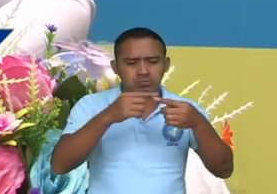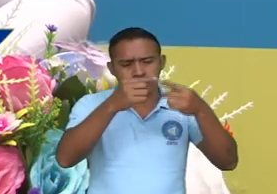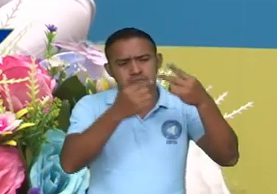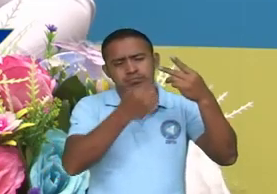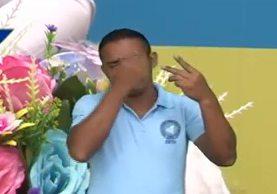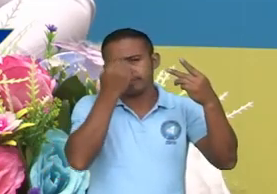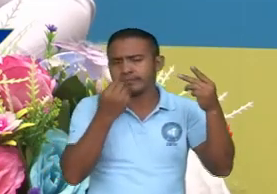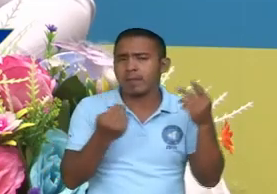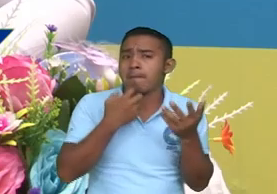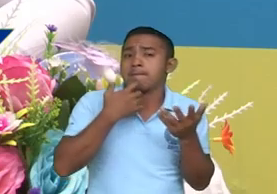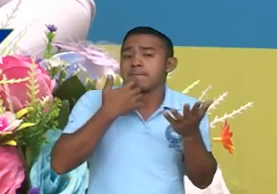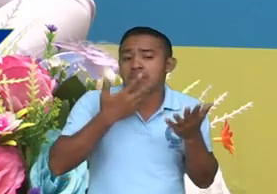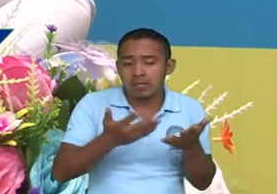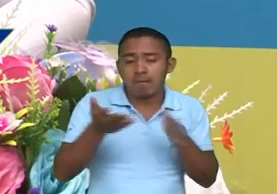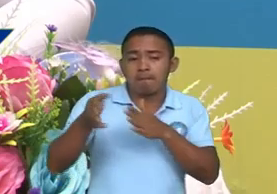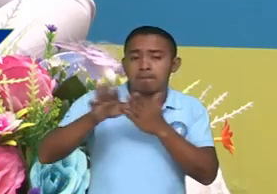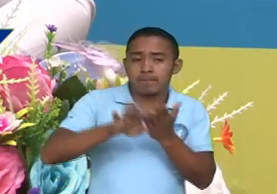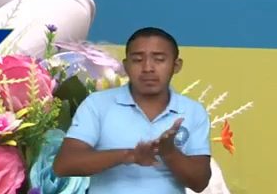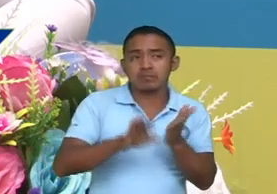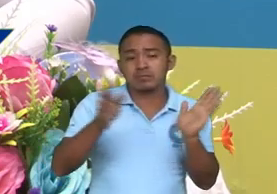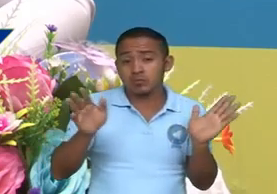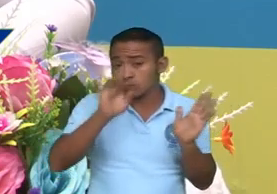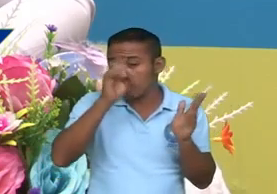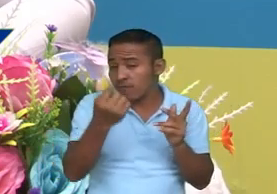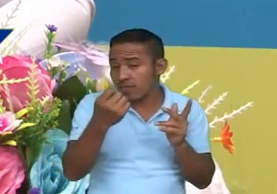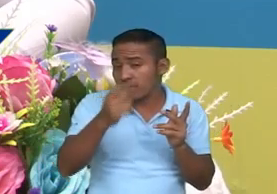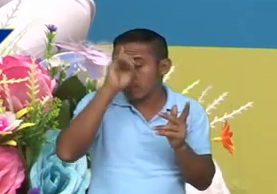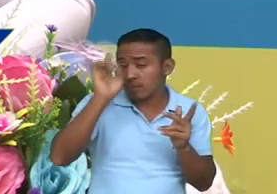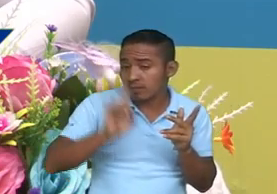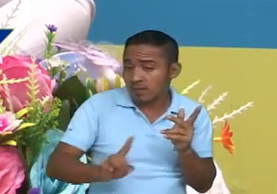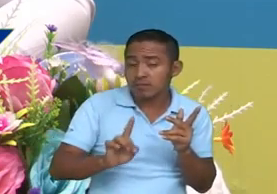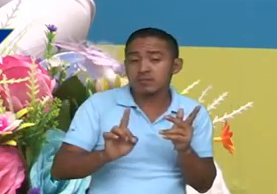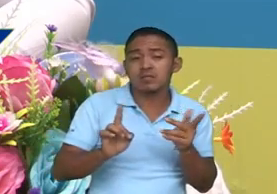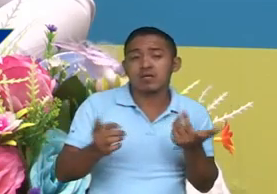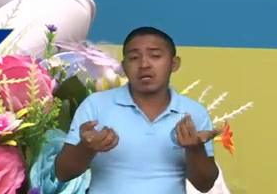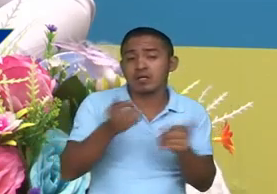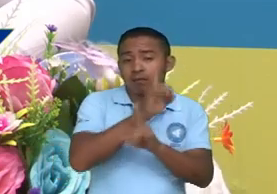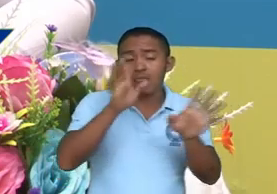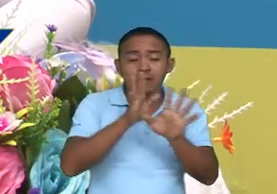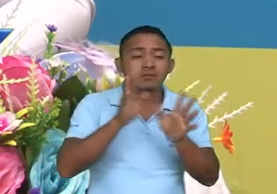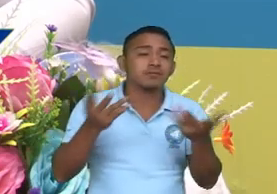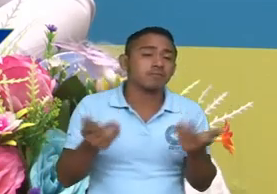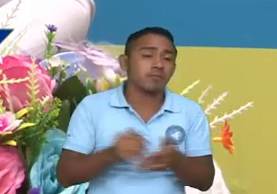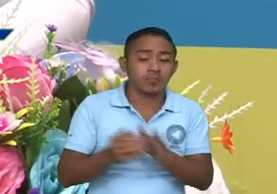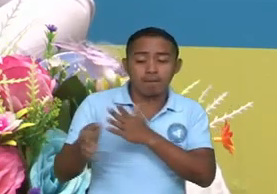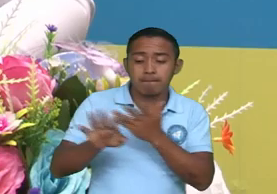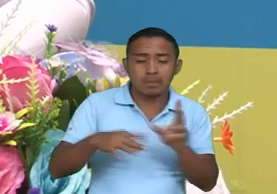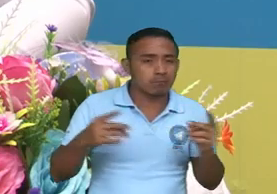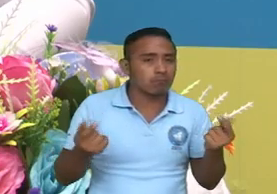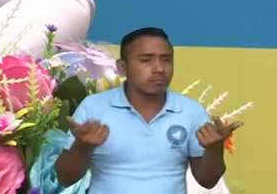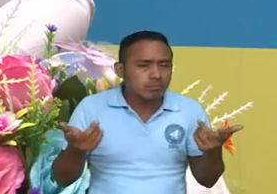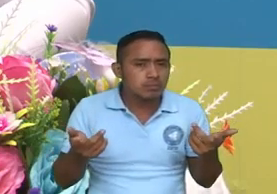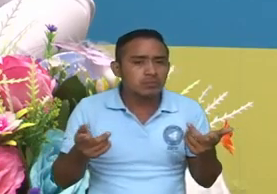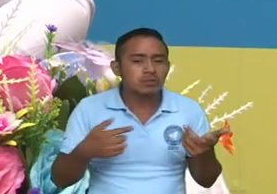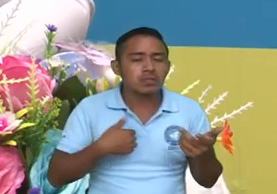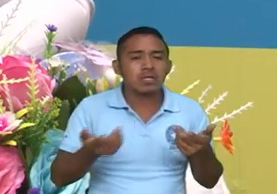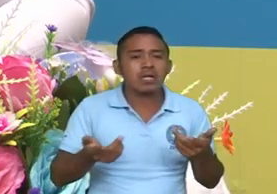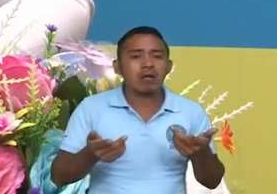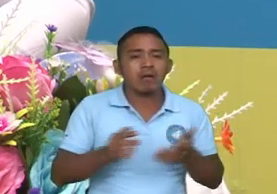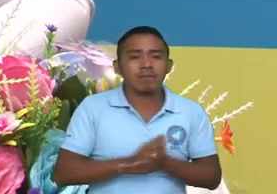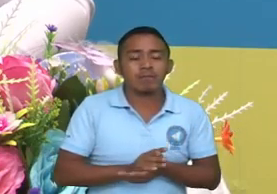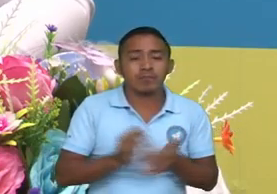de muerte súbita del lactante es en realidad todavía un enigma para lo que es la medicina en la